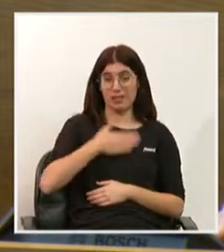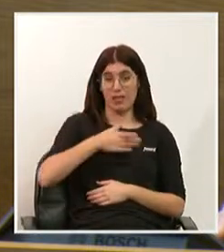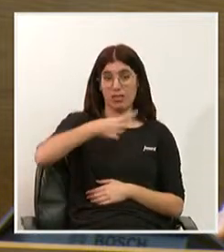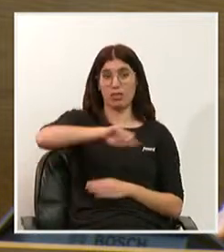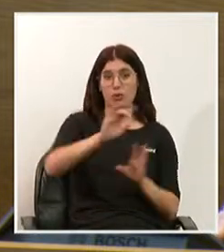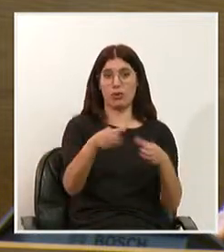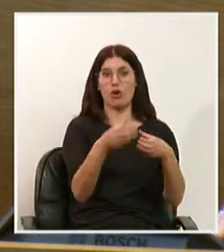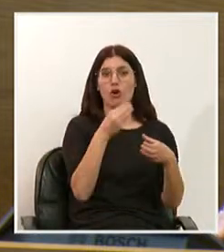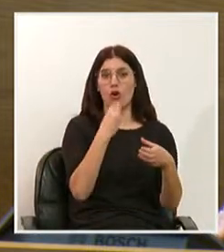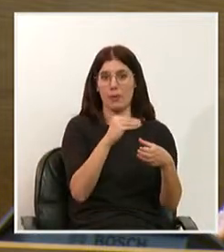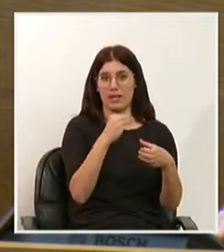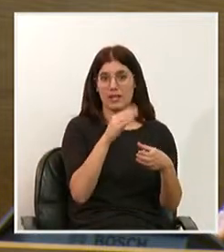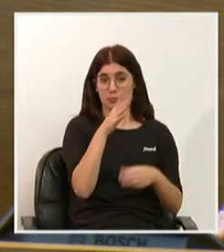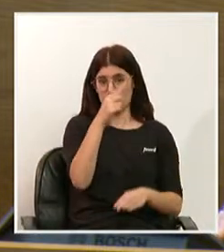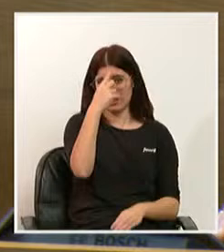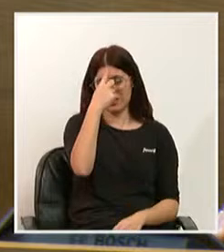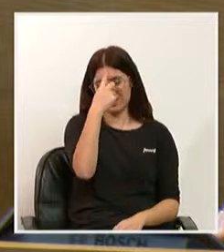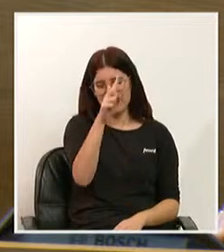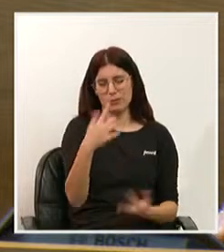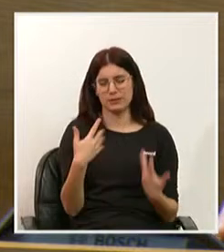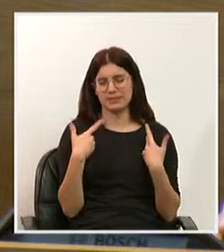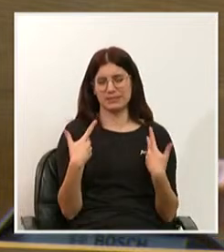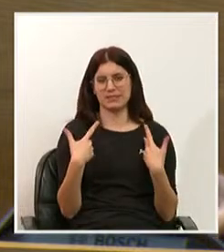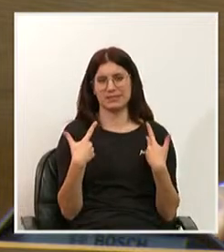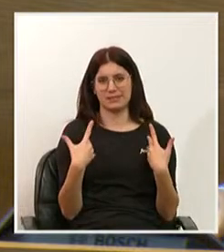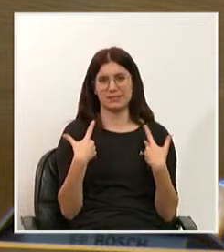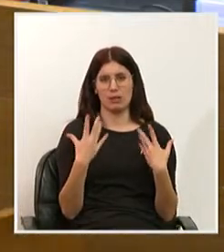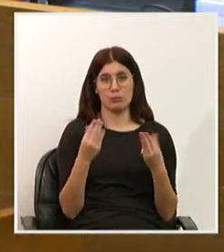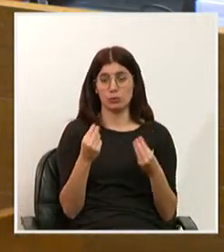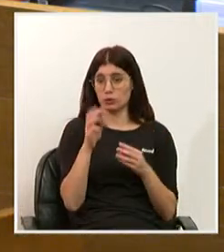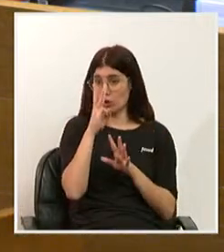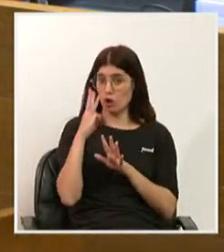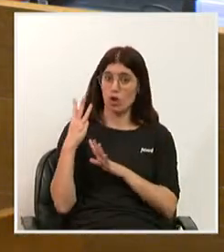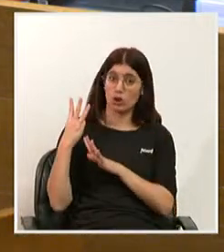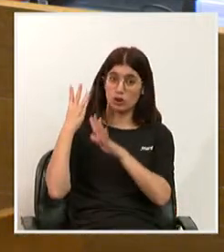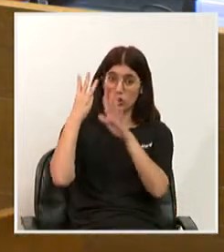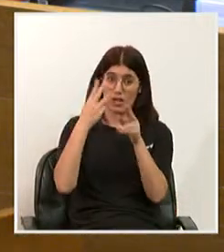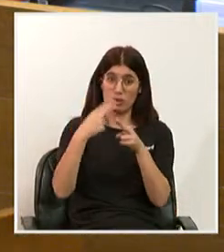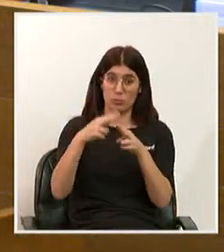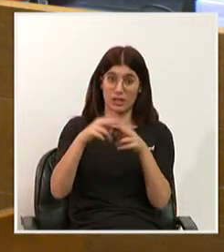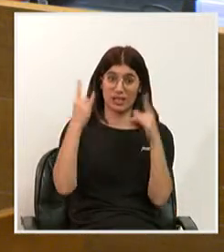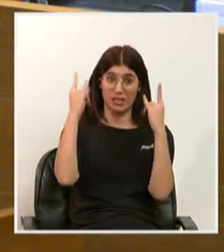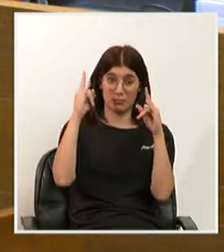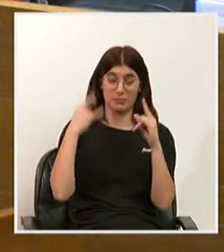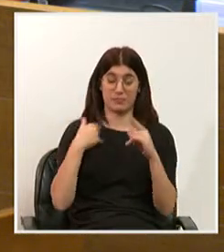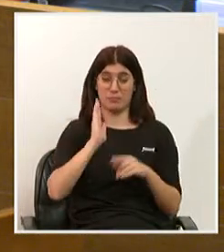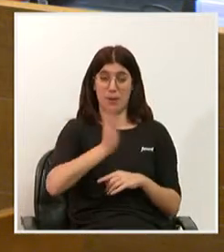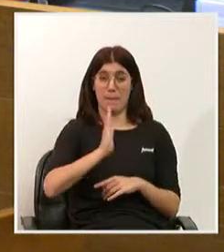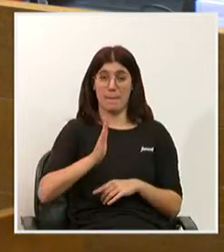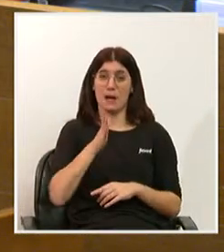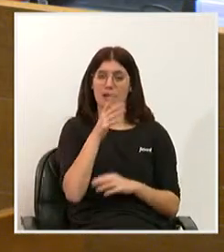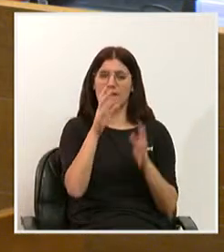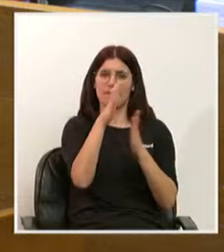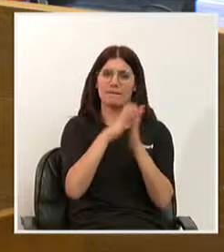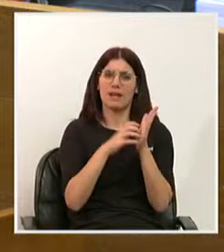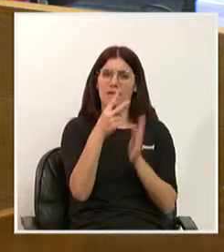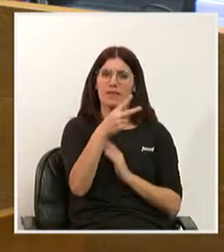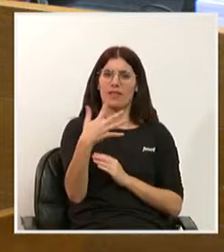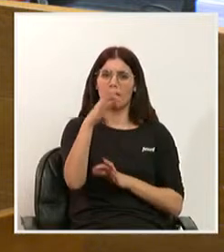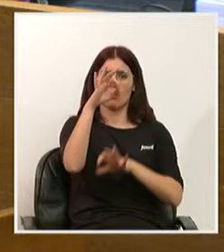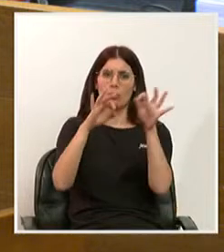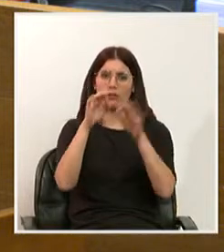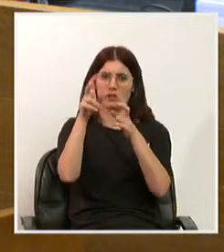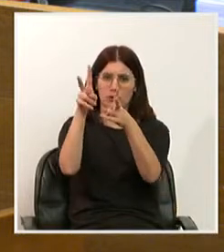porque sabemos lo mal que lo están pasando debido a 8 años de políticas botánicas reducir el 25% de los